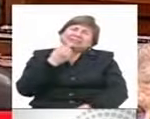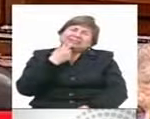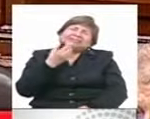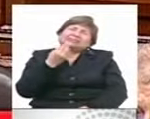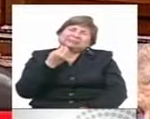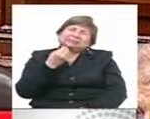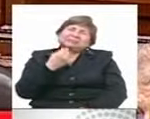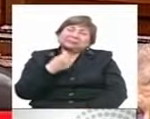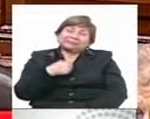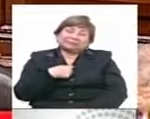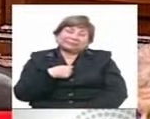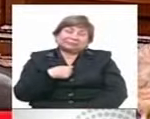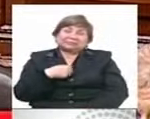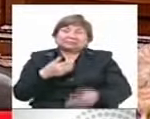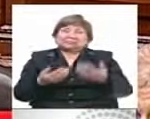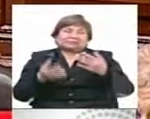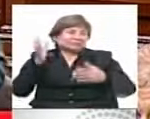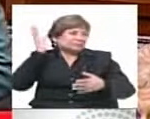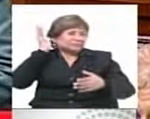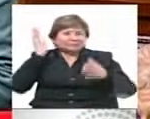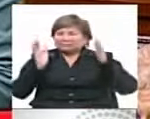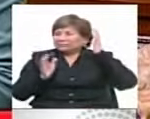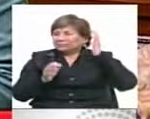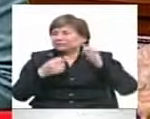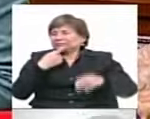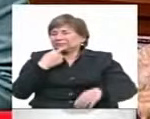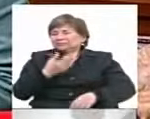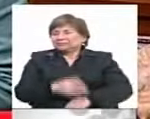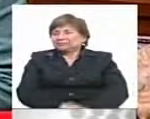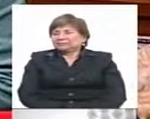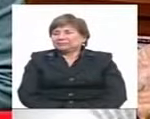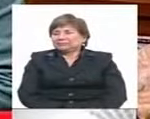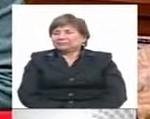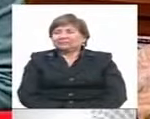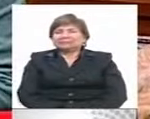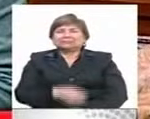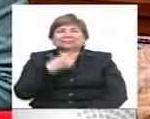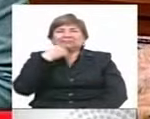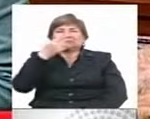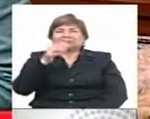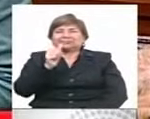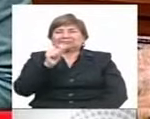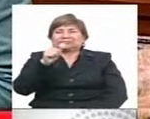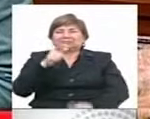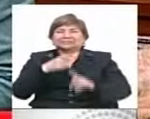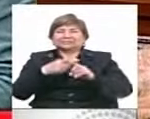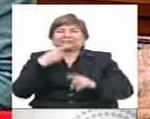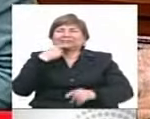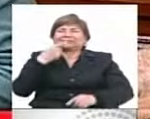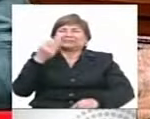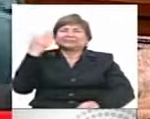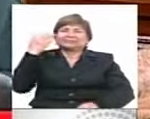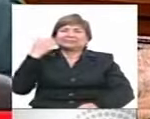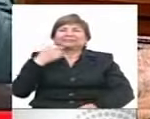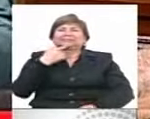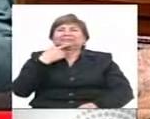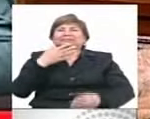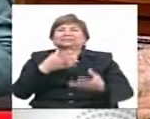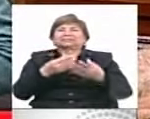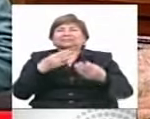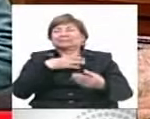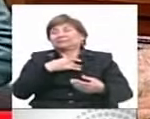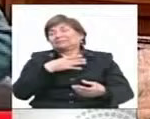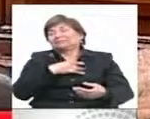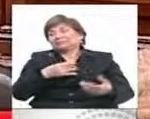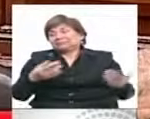sí, de verdad, al menos escuchemos. Como dijo el congresista Alex Paredes la vez pasada, aunque a muchos no nos